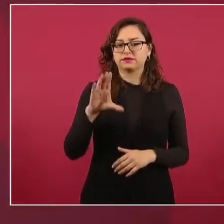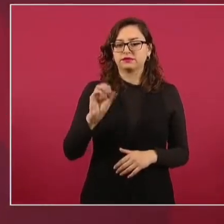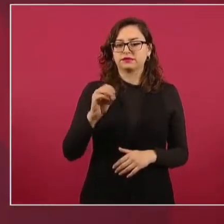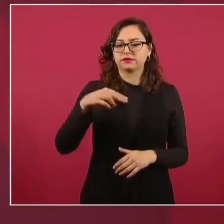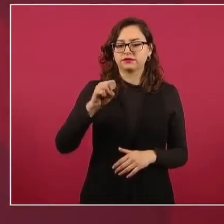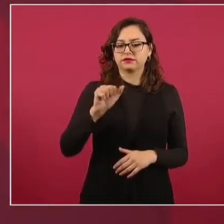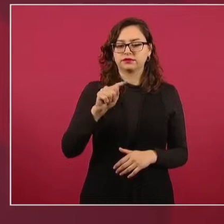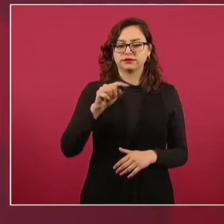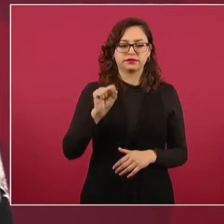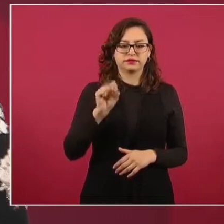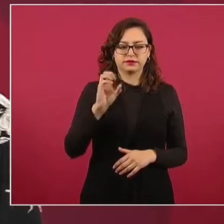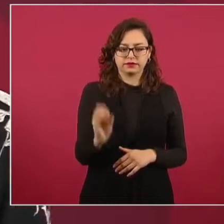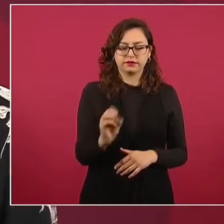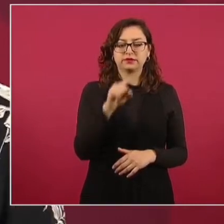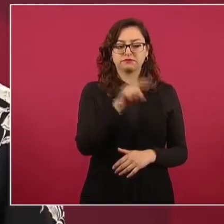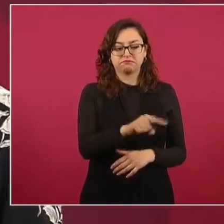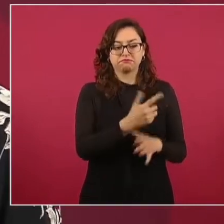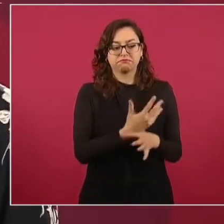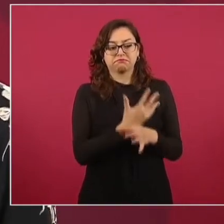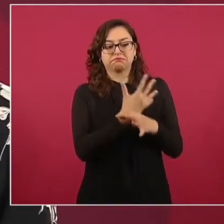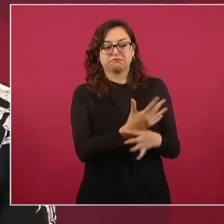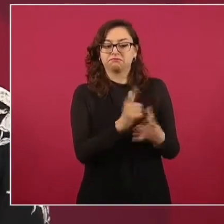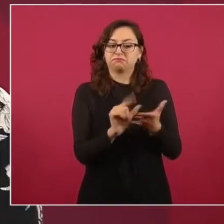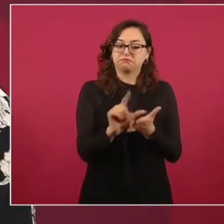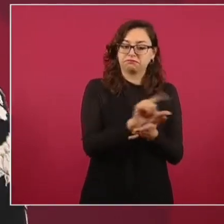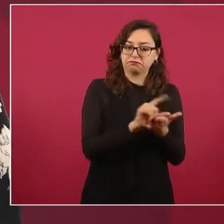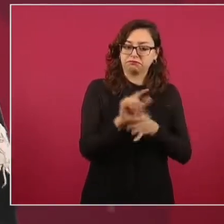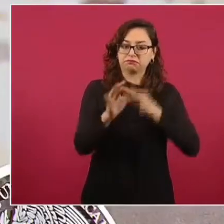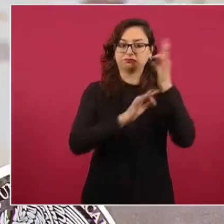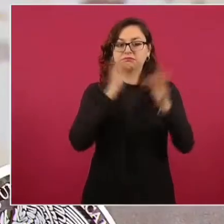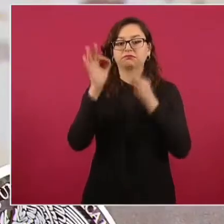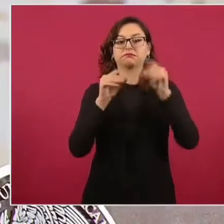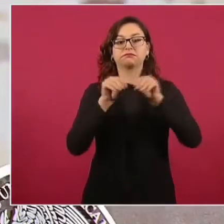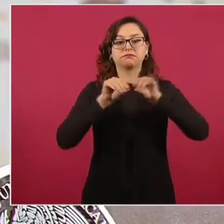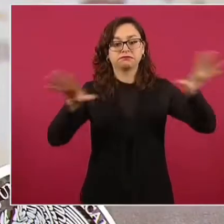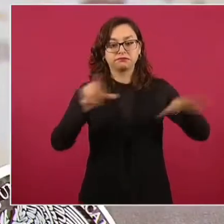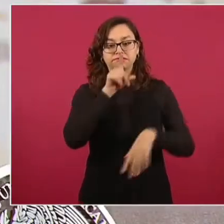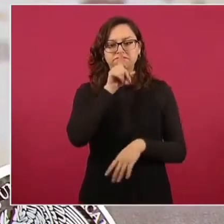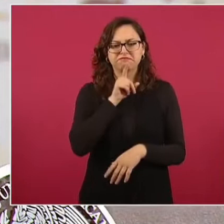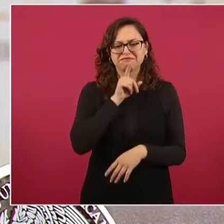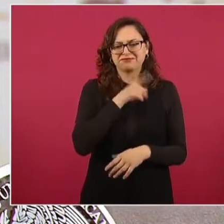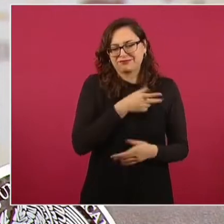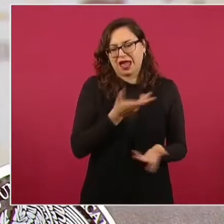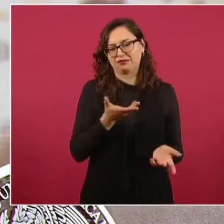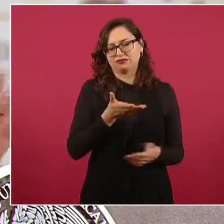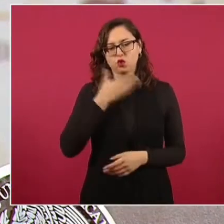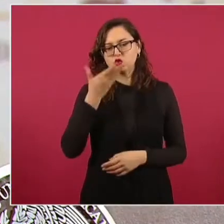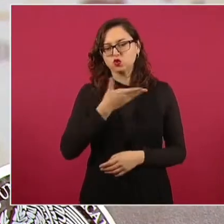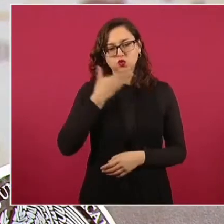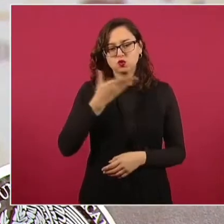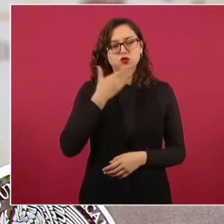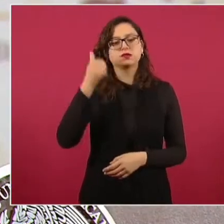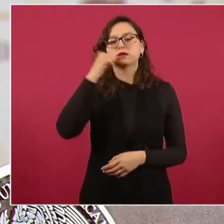Luis Videgaray, difundió una mentira a través de su cuenta de Twitter, pero eso ya es una costumbre para él.